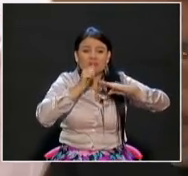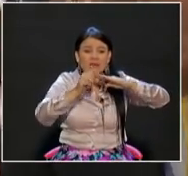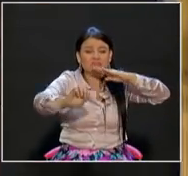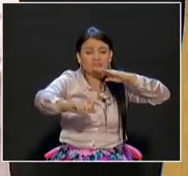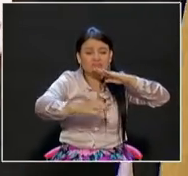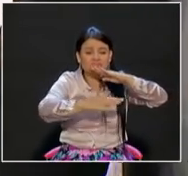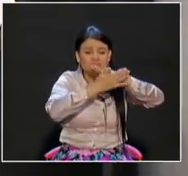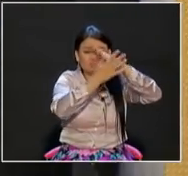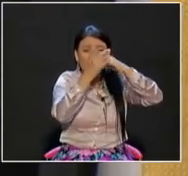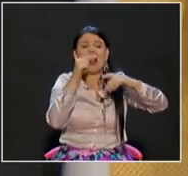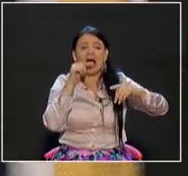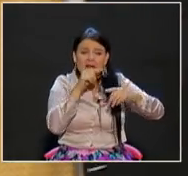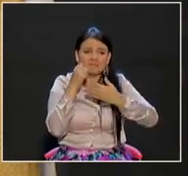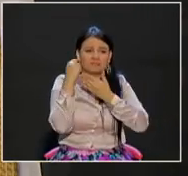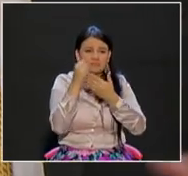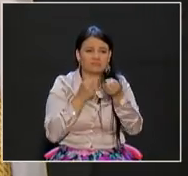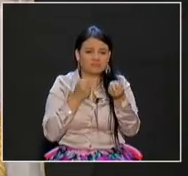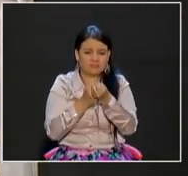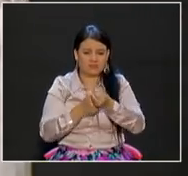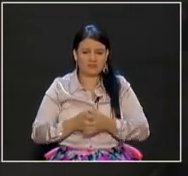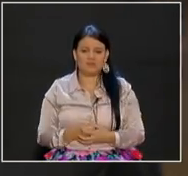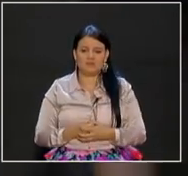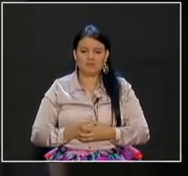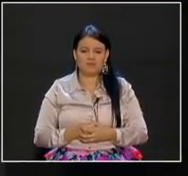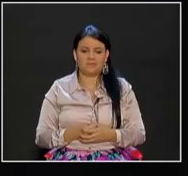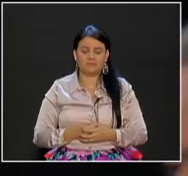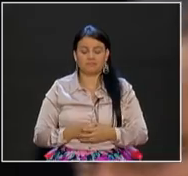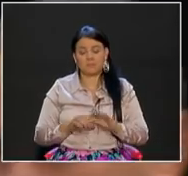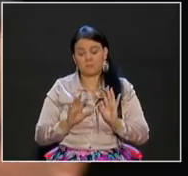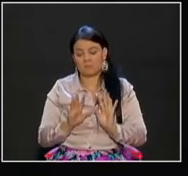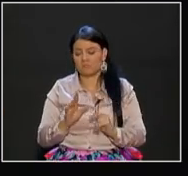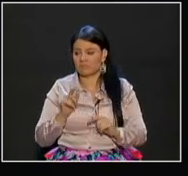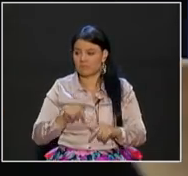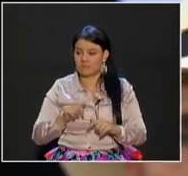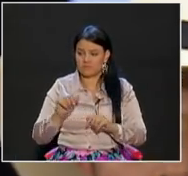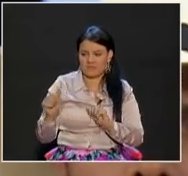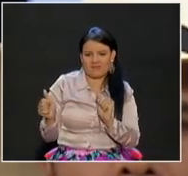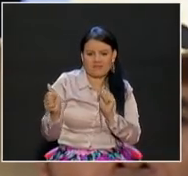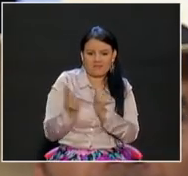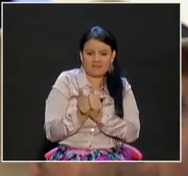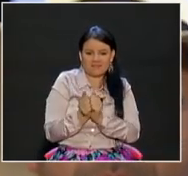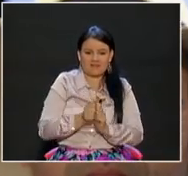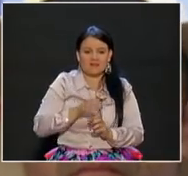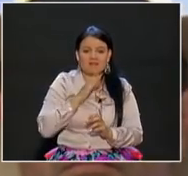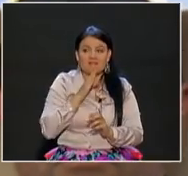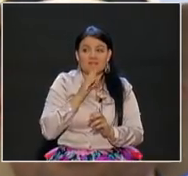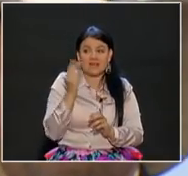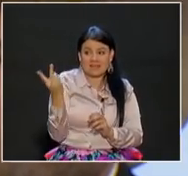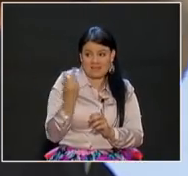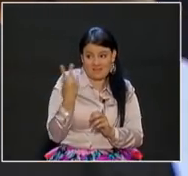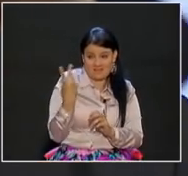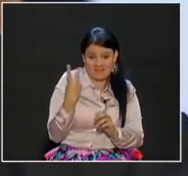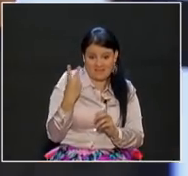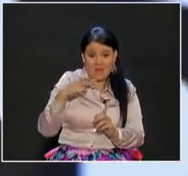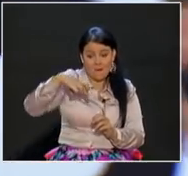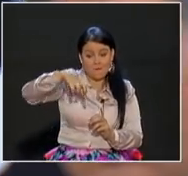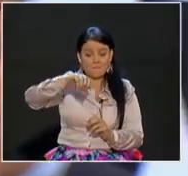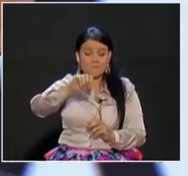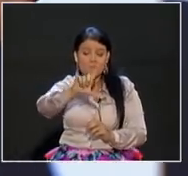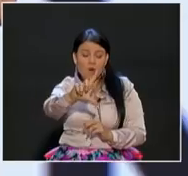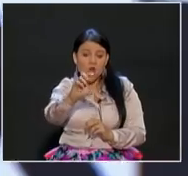que piensa el planteamiento de bueno hoy me acompañan aquí los compañeros de los dos partidos que a mí me avalan polo democrático alternativo